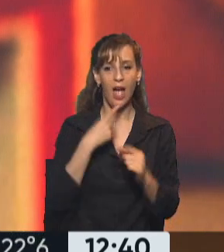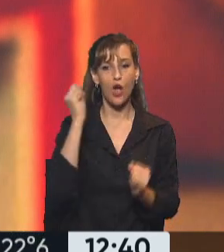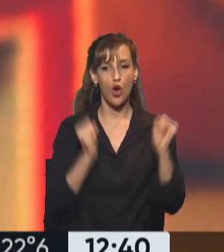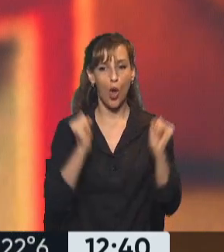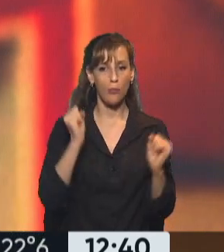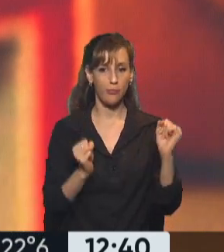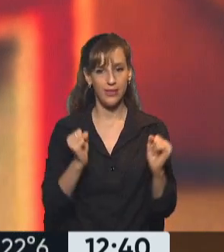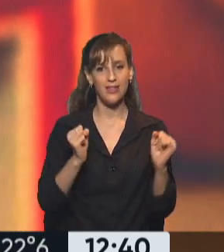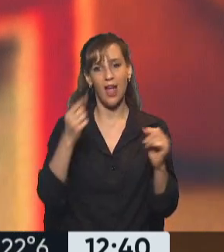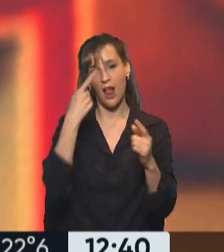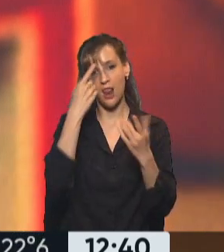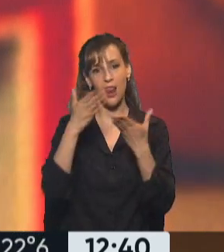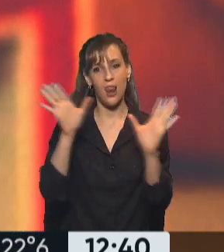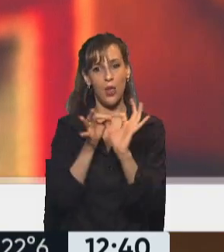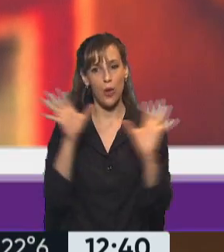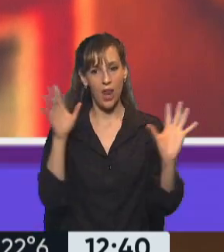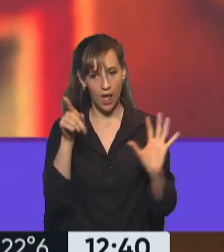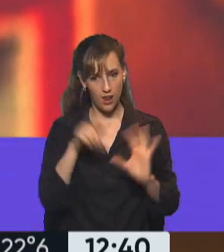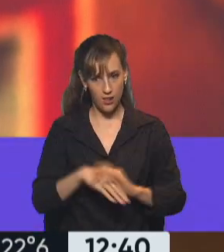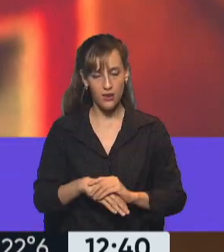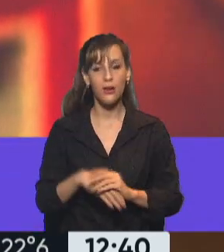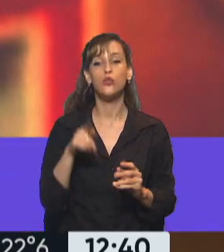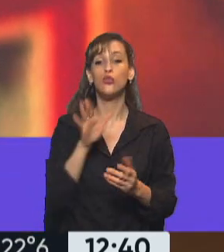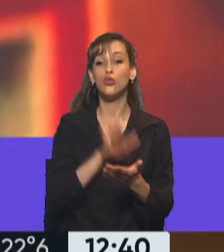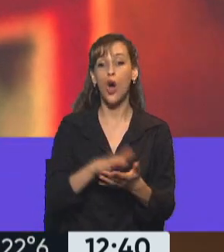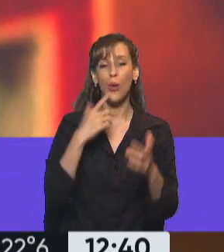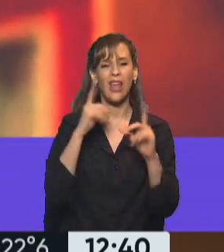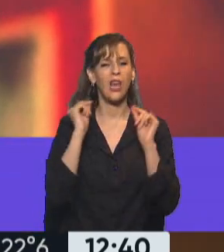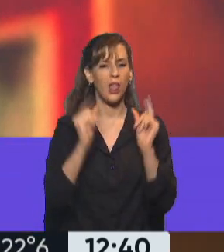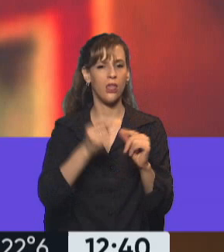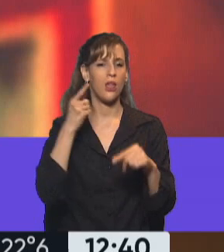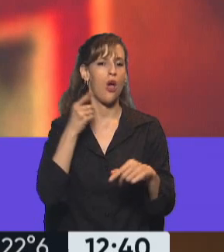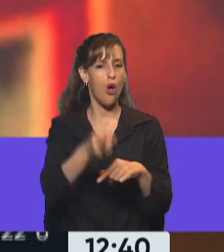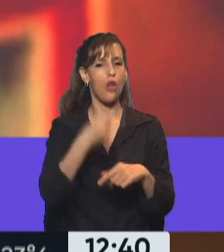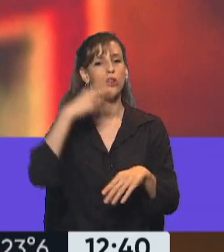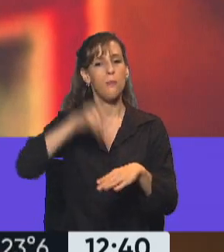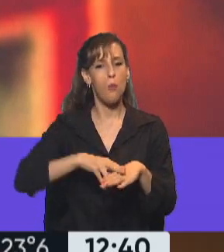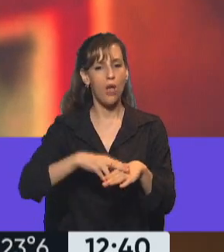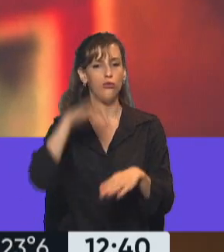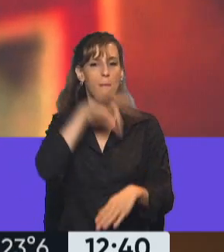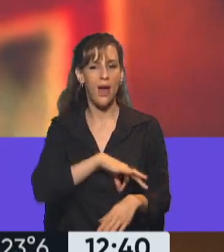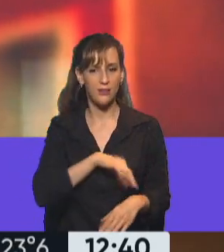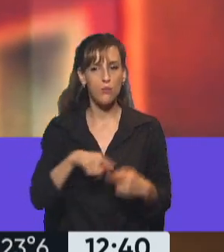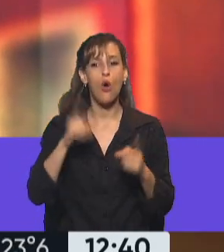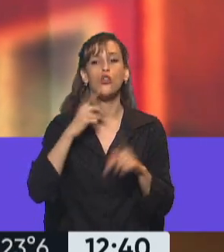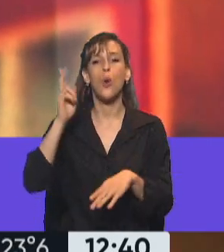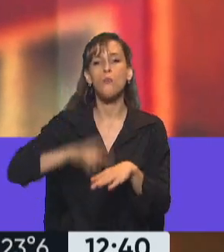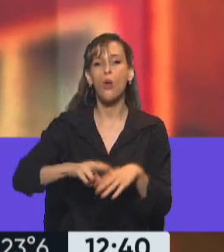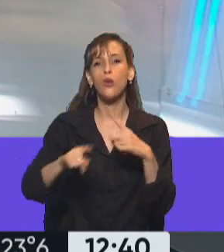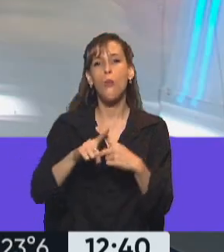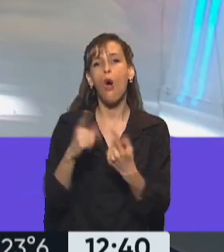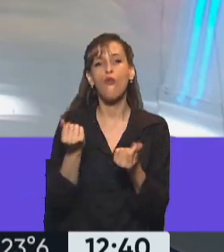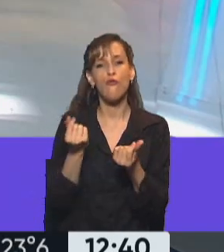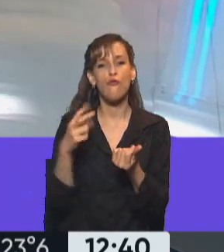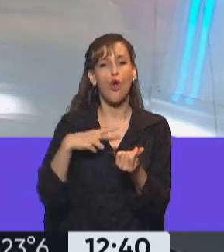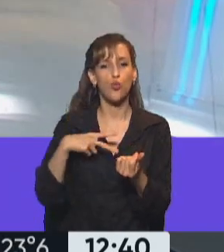liberal local, como por ejemplo López Murphy, en relación a la crítica a los impuestos al patrimonio y a los impuestos a las grandes fortunas.